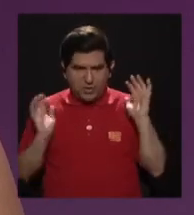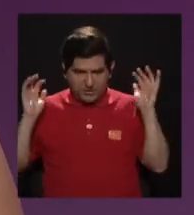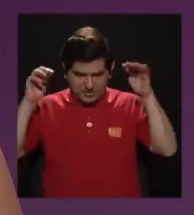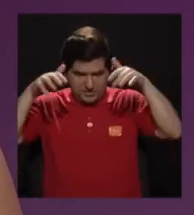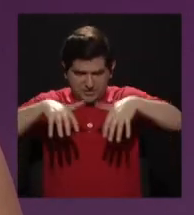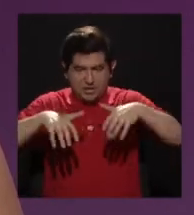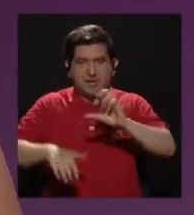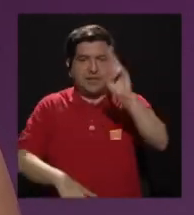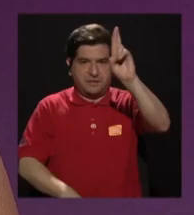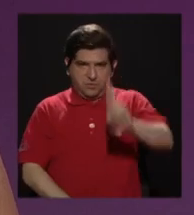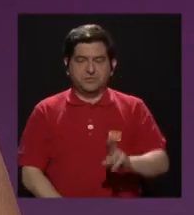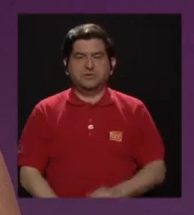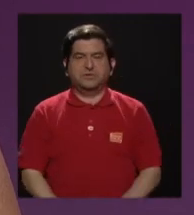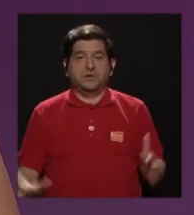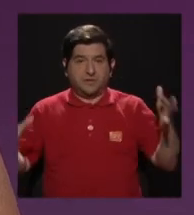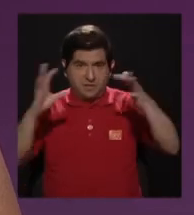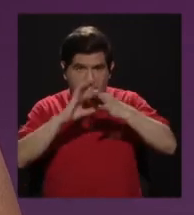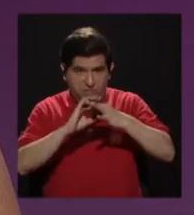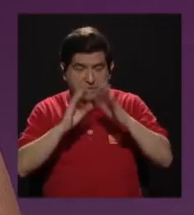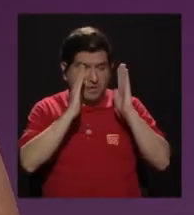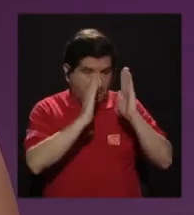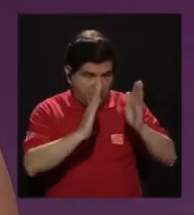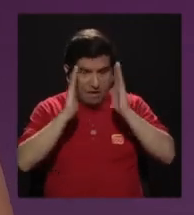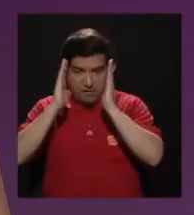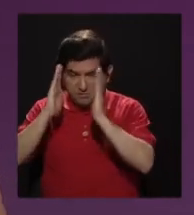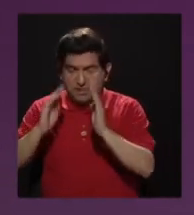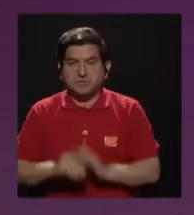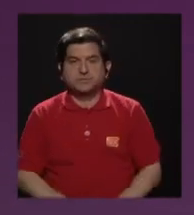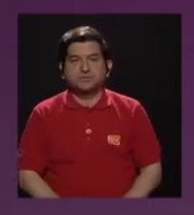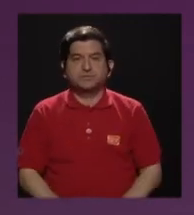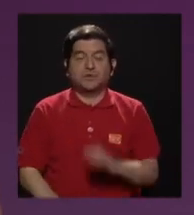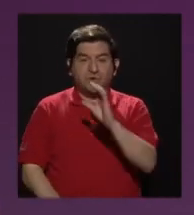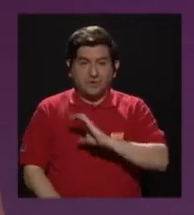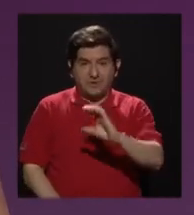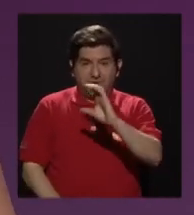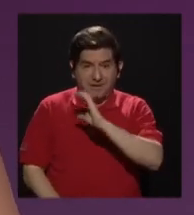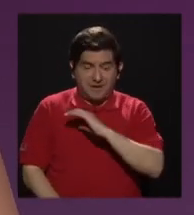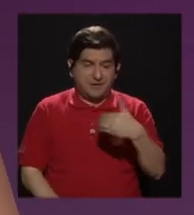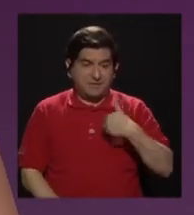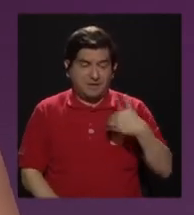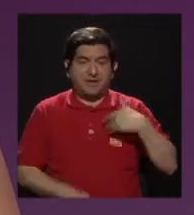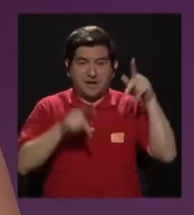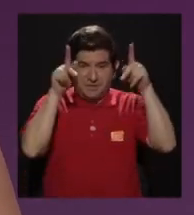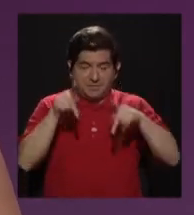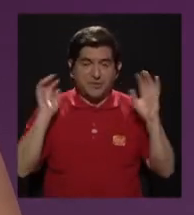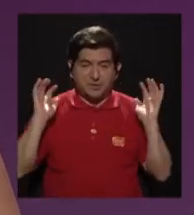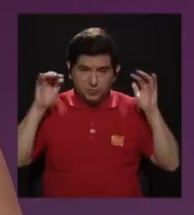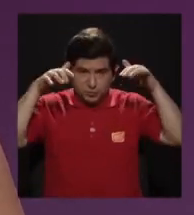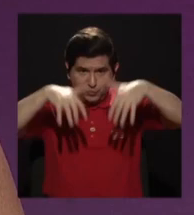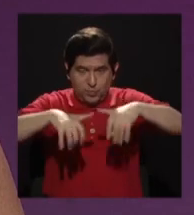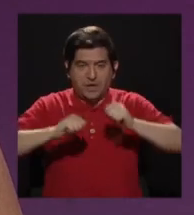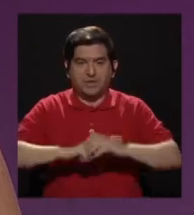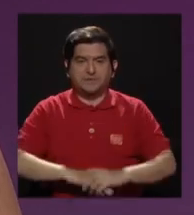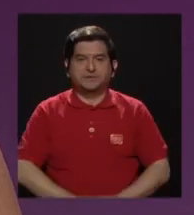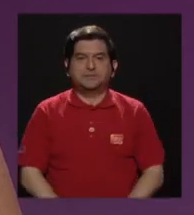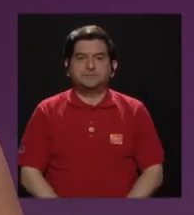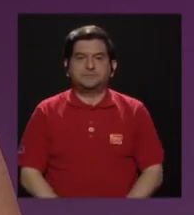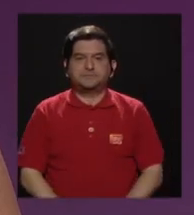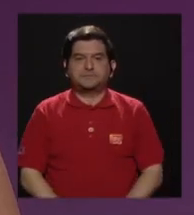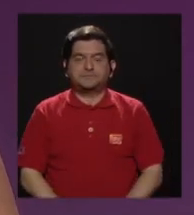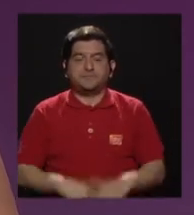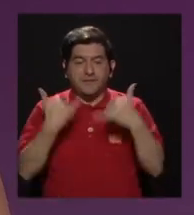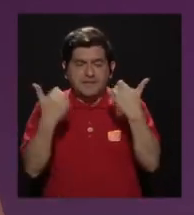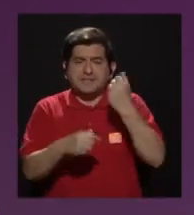migratoria costarricense con respecto a la atención de las particularidades que viven las personas migrantes. Mucho se